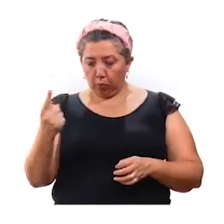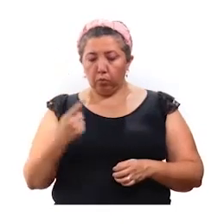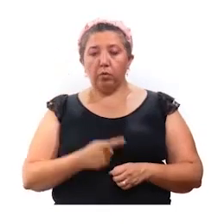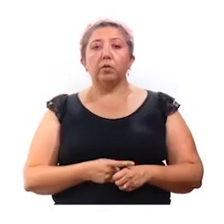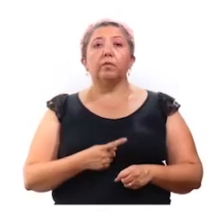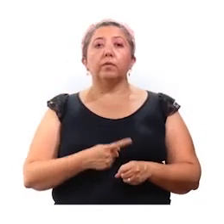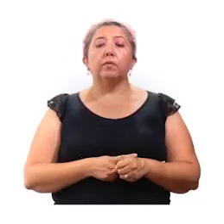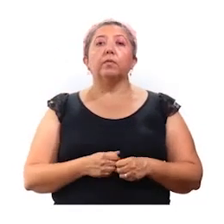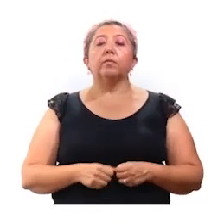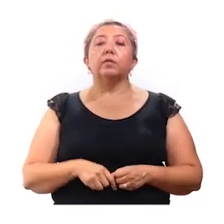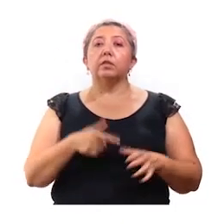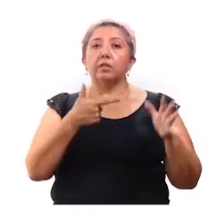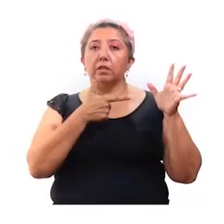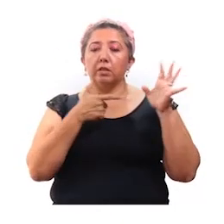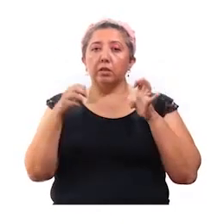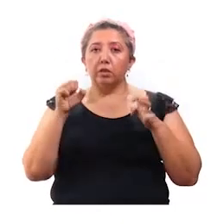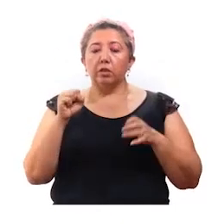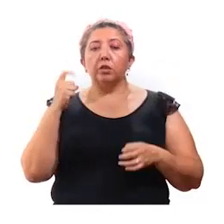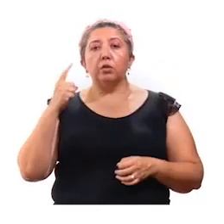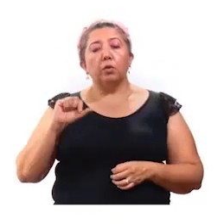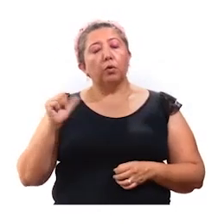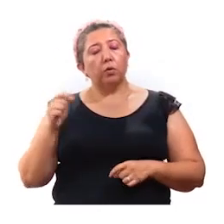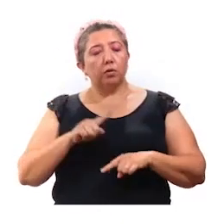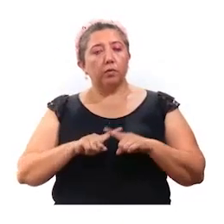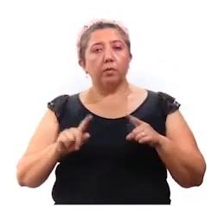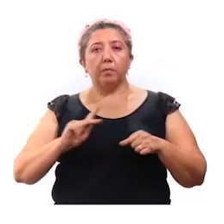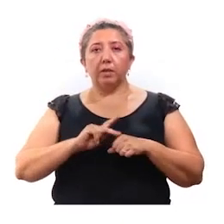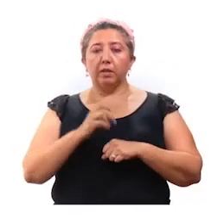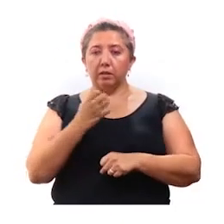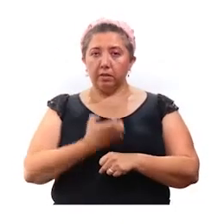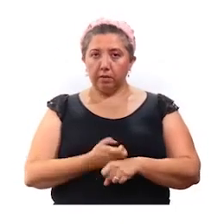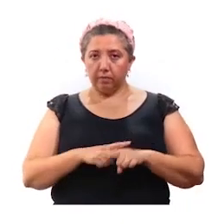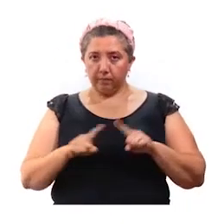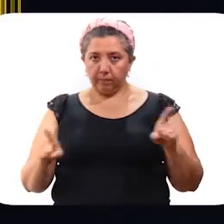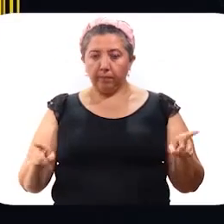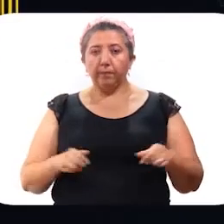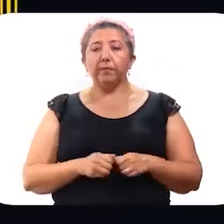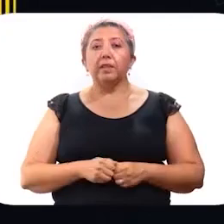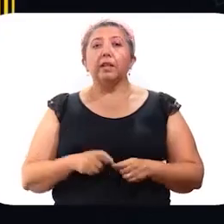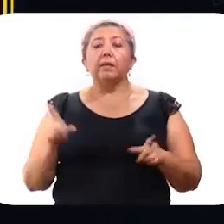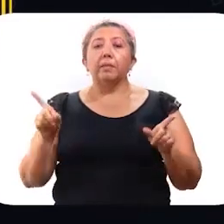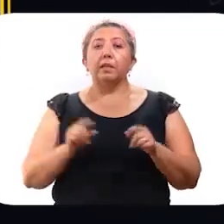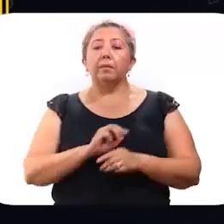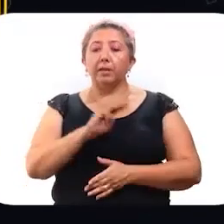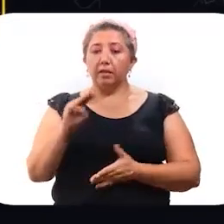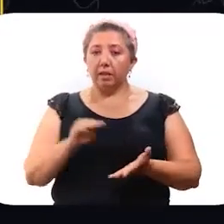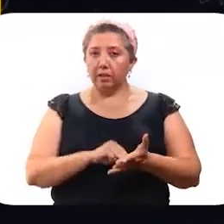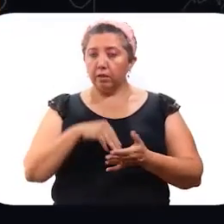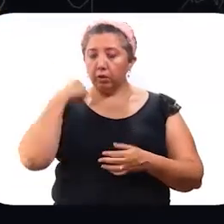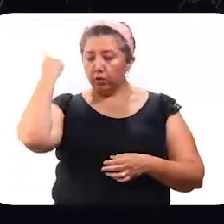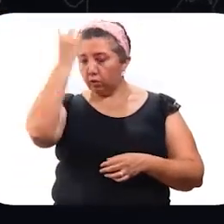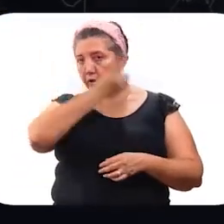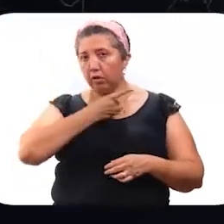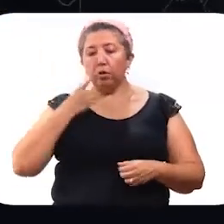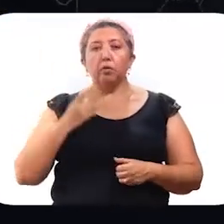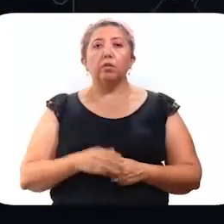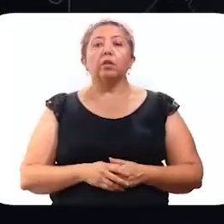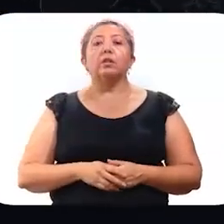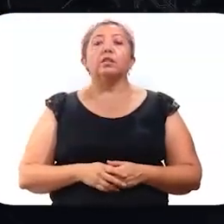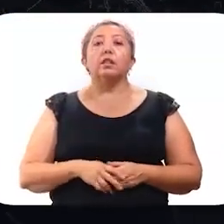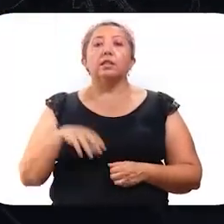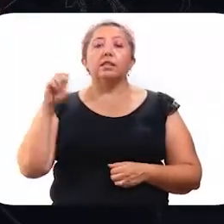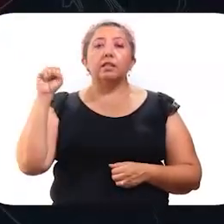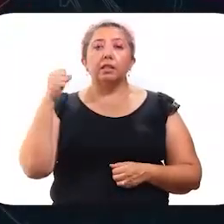casos positivos, 761 son de otro país u otro estado. Específicamente en Mérida se han